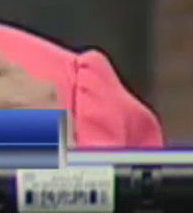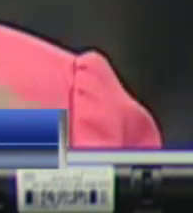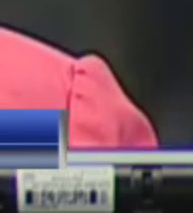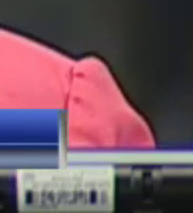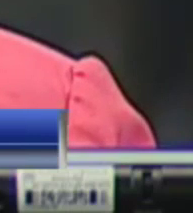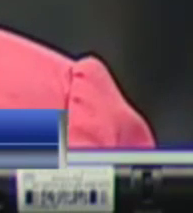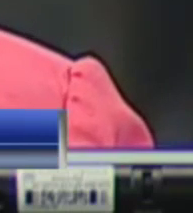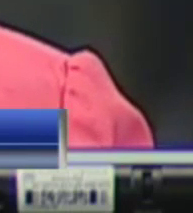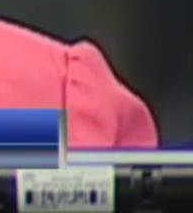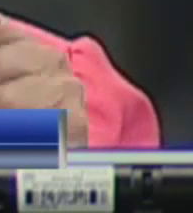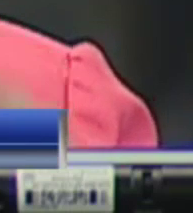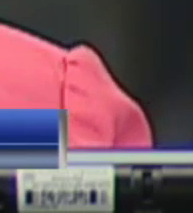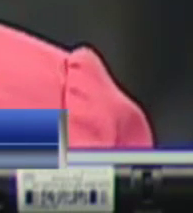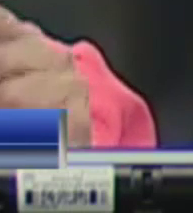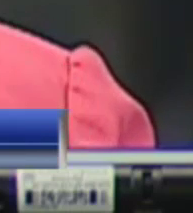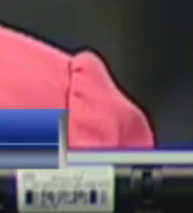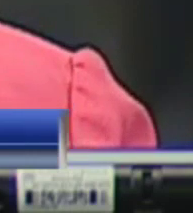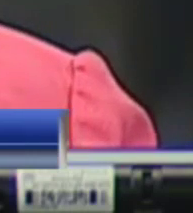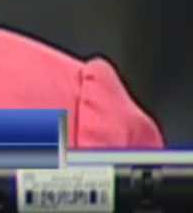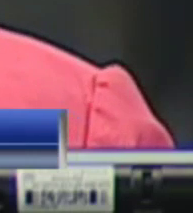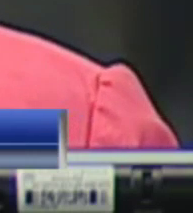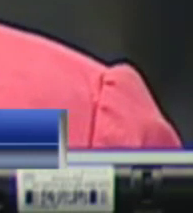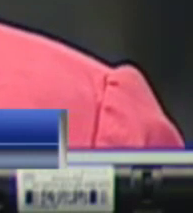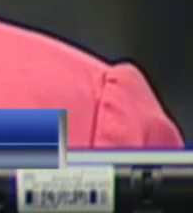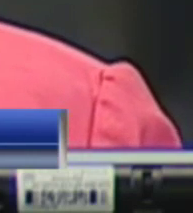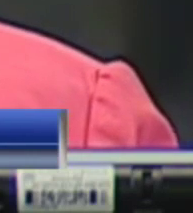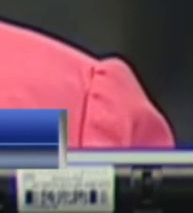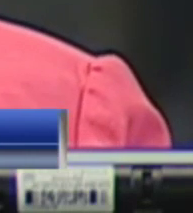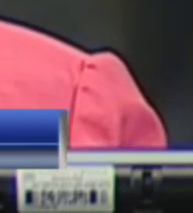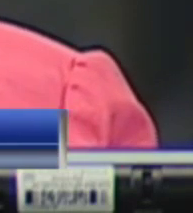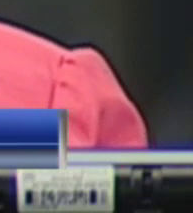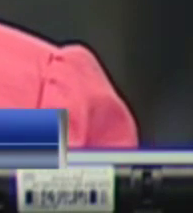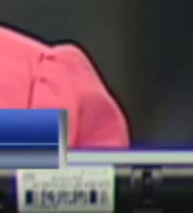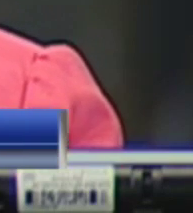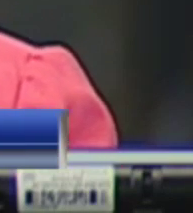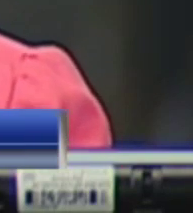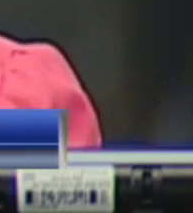puedan crecer a lo largo y ancho de El Salvador.